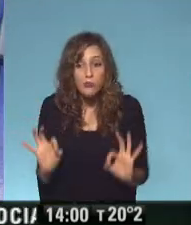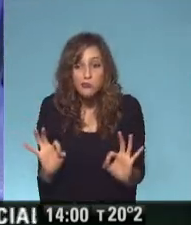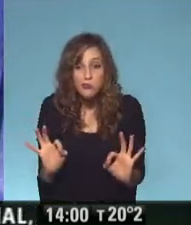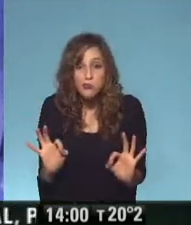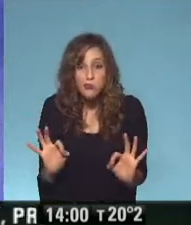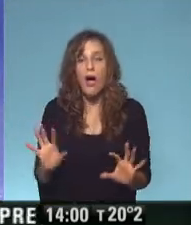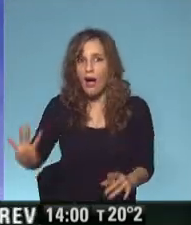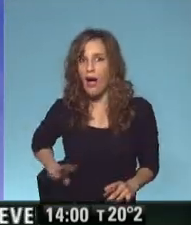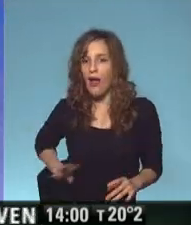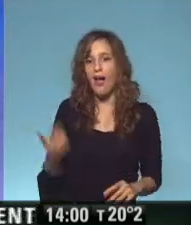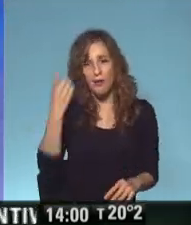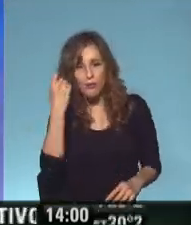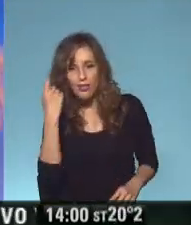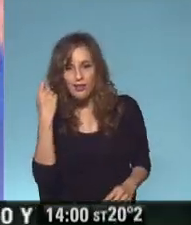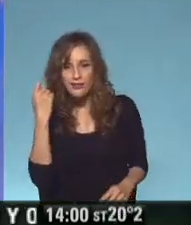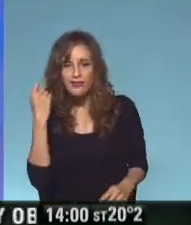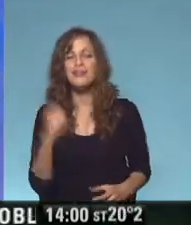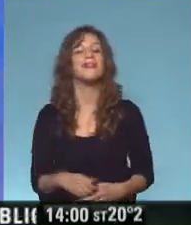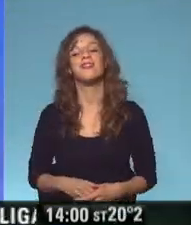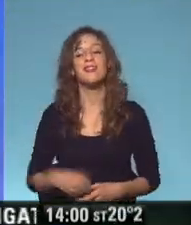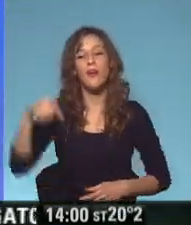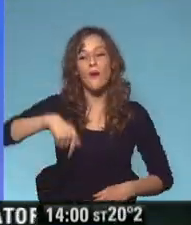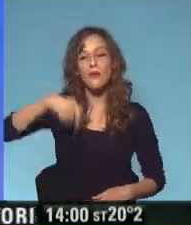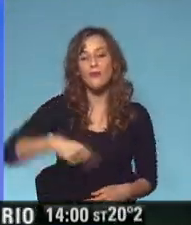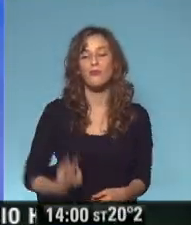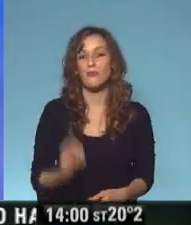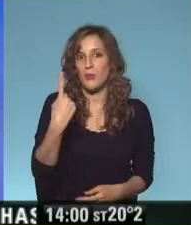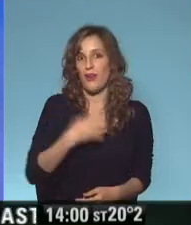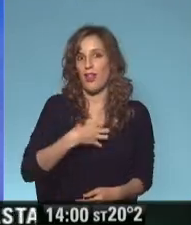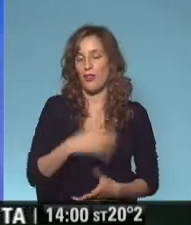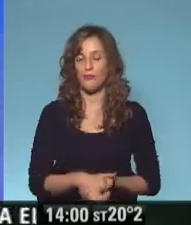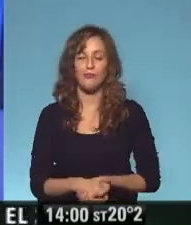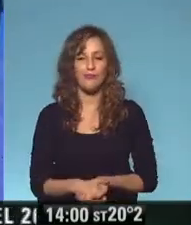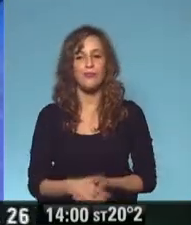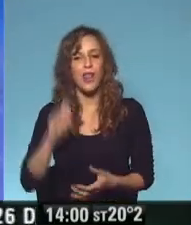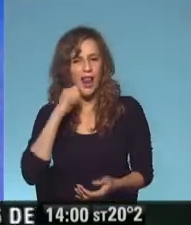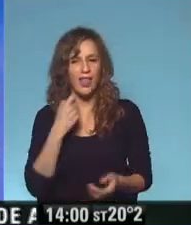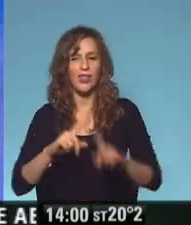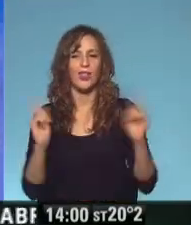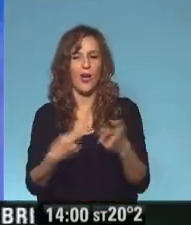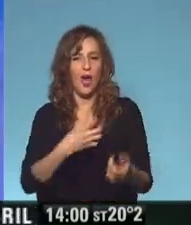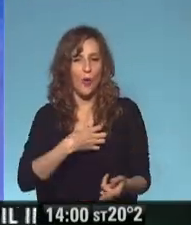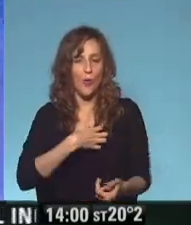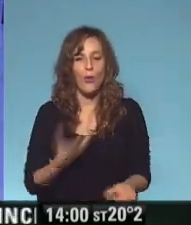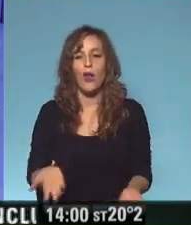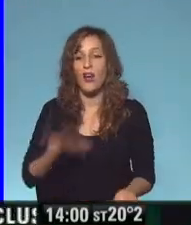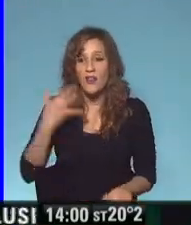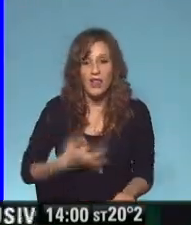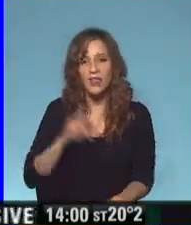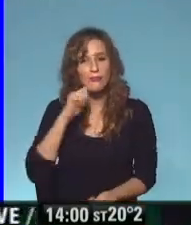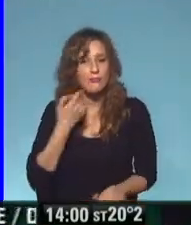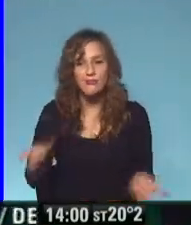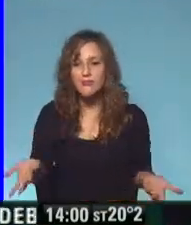¿Con muchas ganas de aprender? A esta aula de primer grado. Qué linda la aula. Sí, la verdad que la estamos pasando bárbaro porque